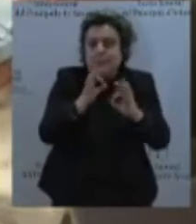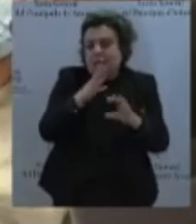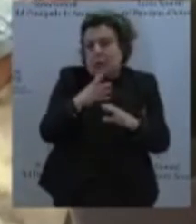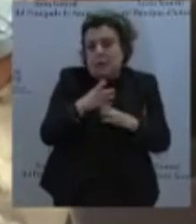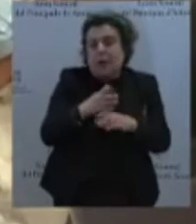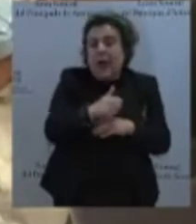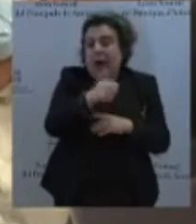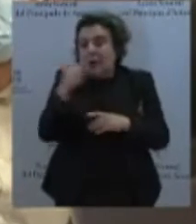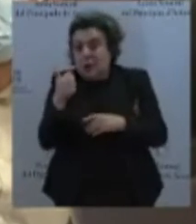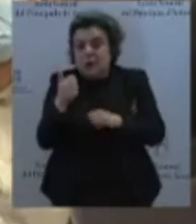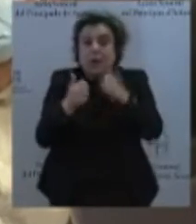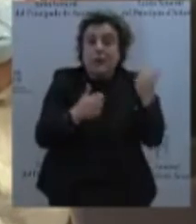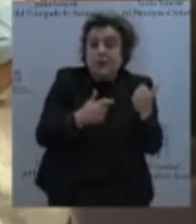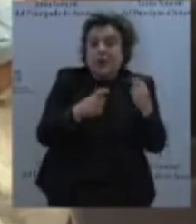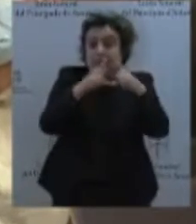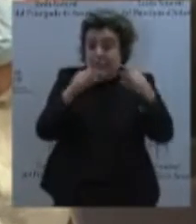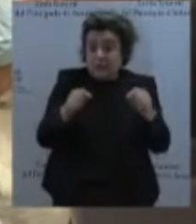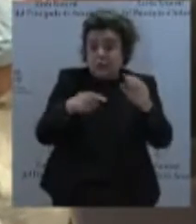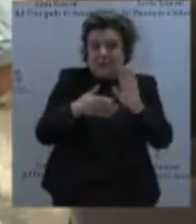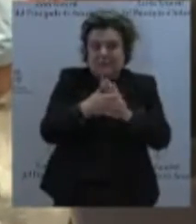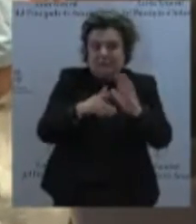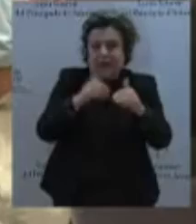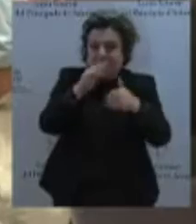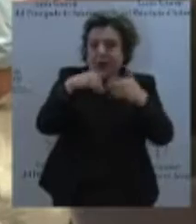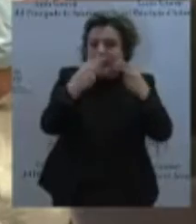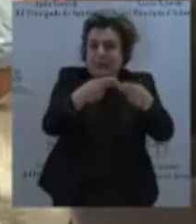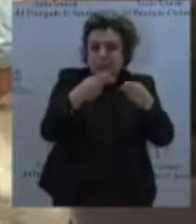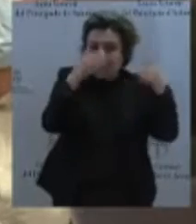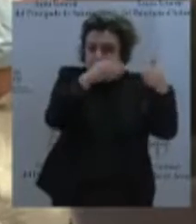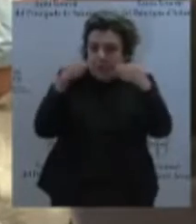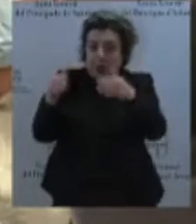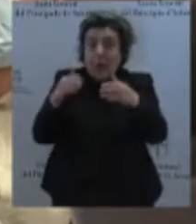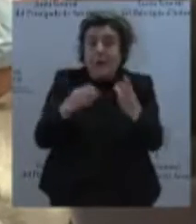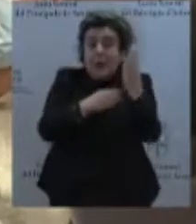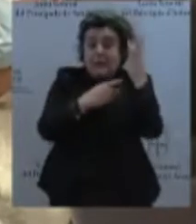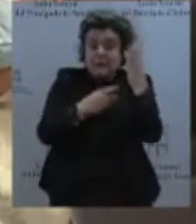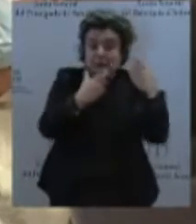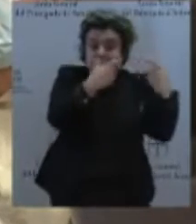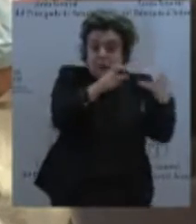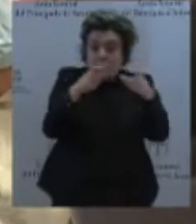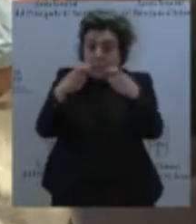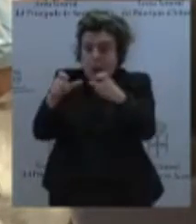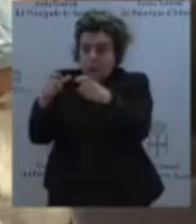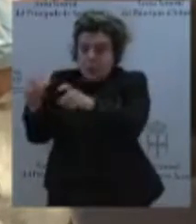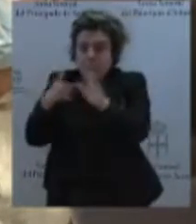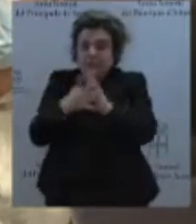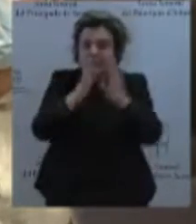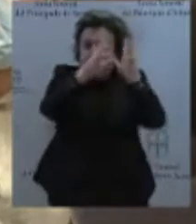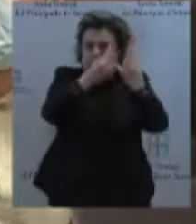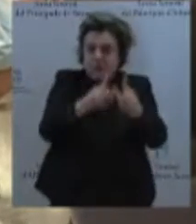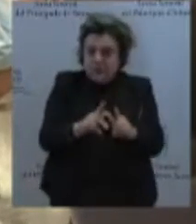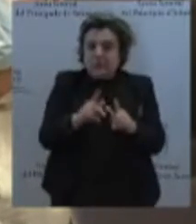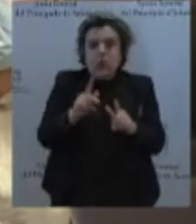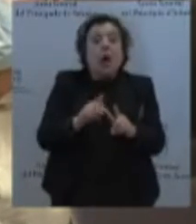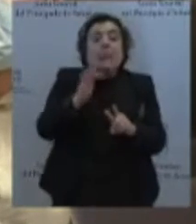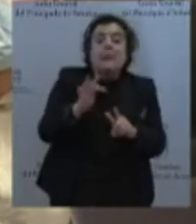singularidad. Pero la tripartición no solo divide la comunidad administrativamente, sino que introduce a manera de aduanas una serie de peajes que